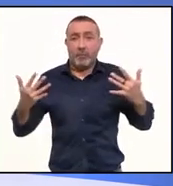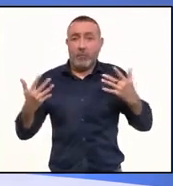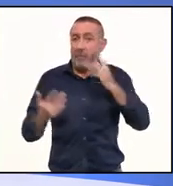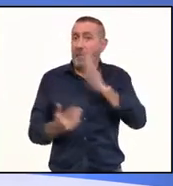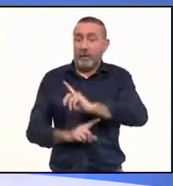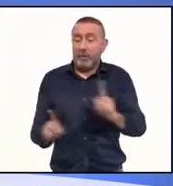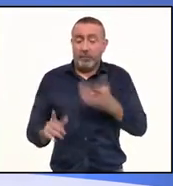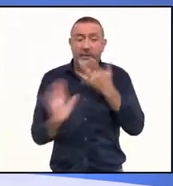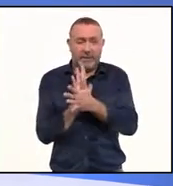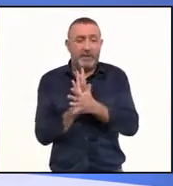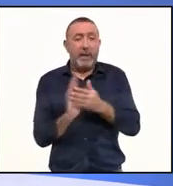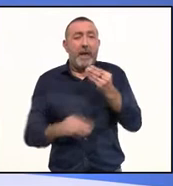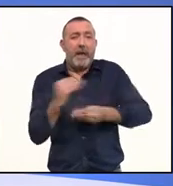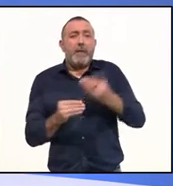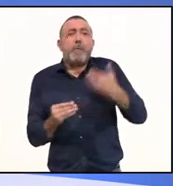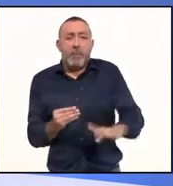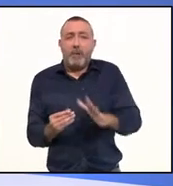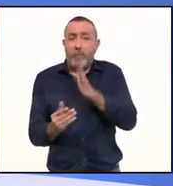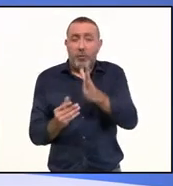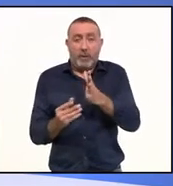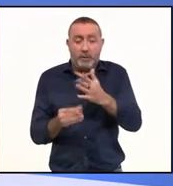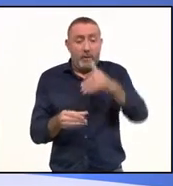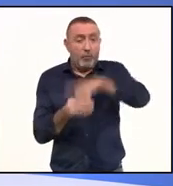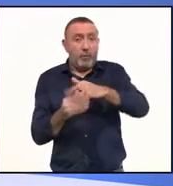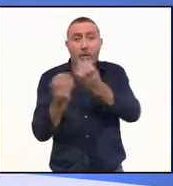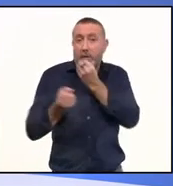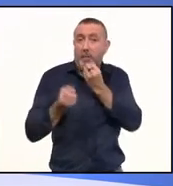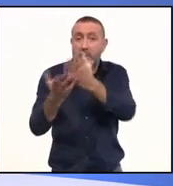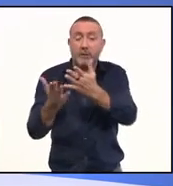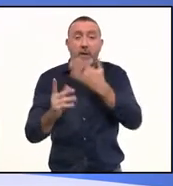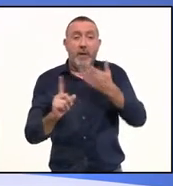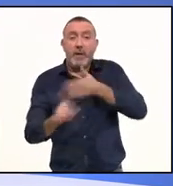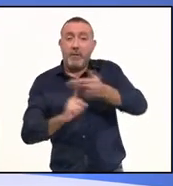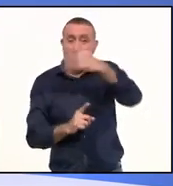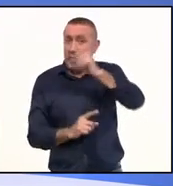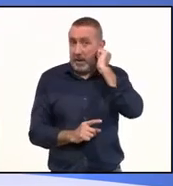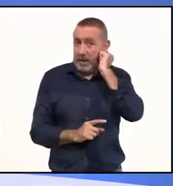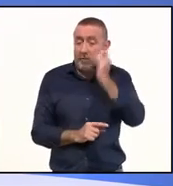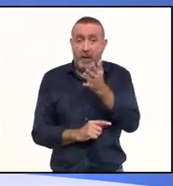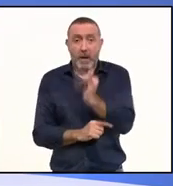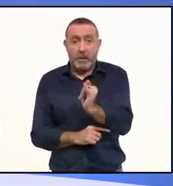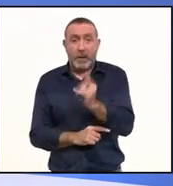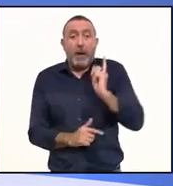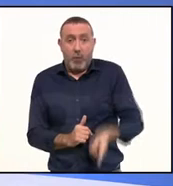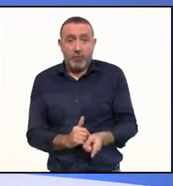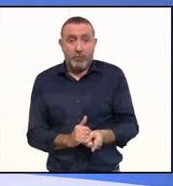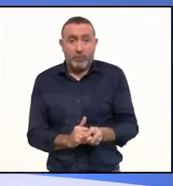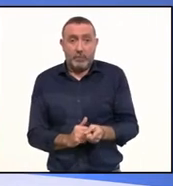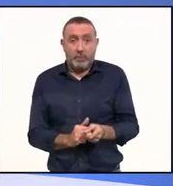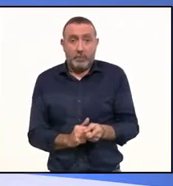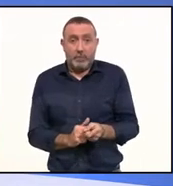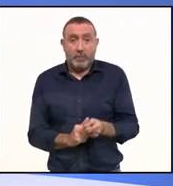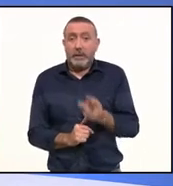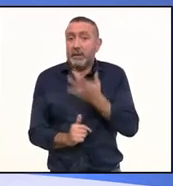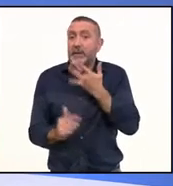algo está pasando cuando lanzamos este mensaje de la violencia de género y algo está ocurriendo y es que